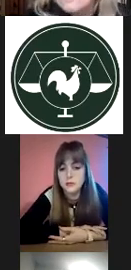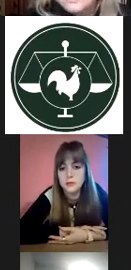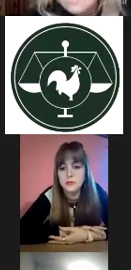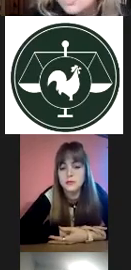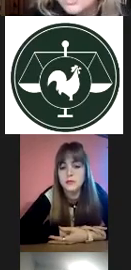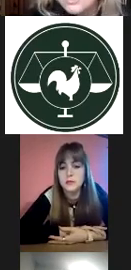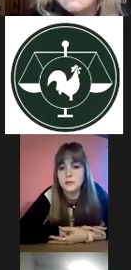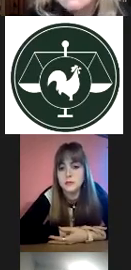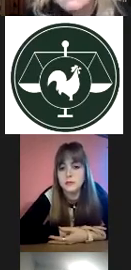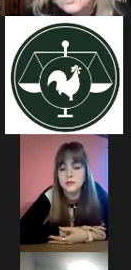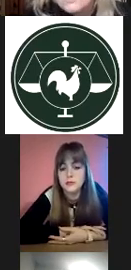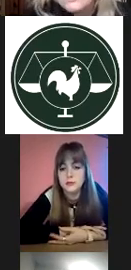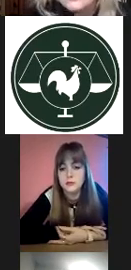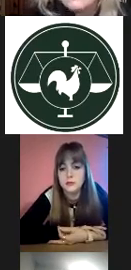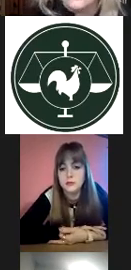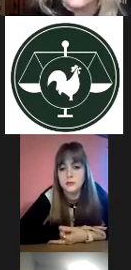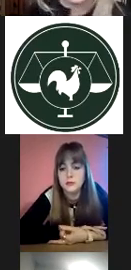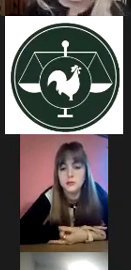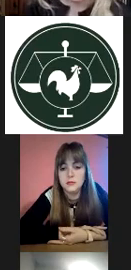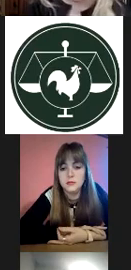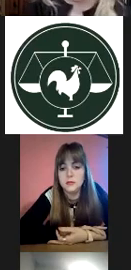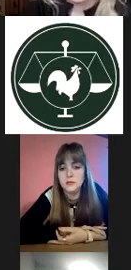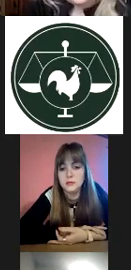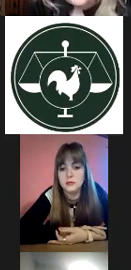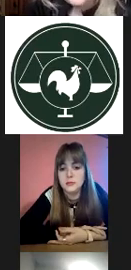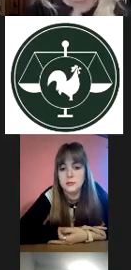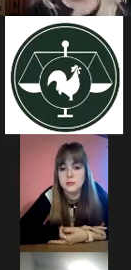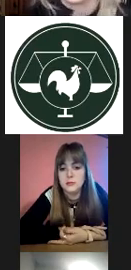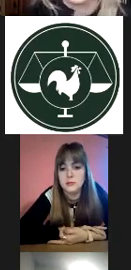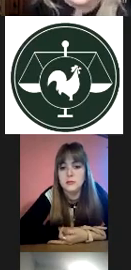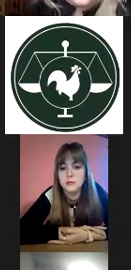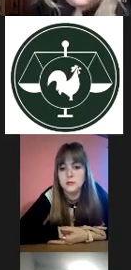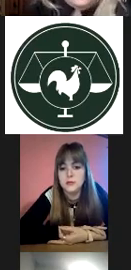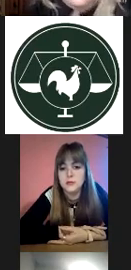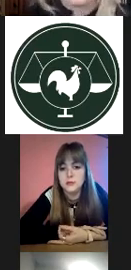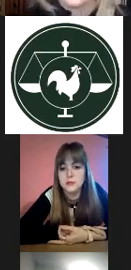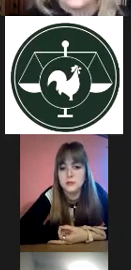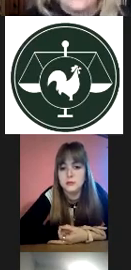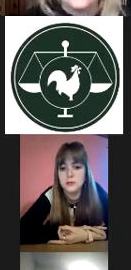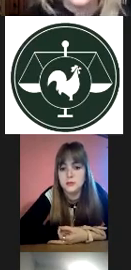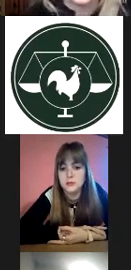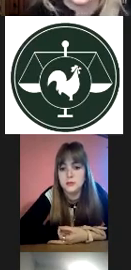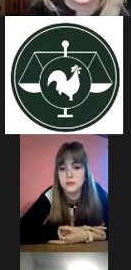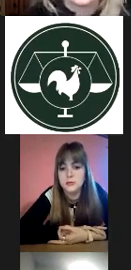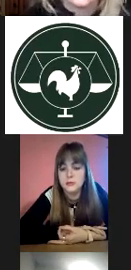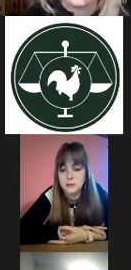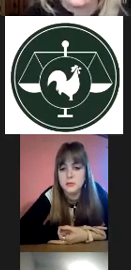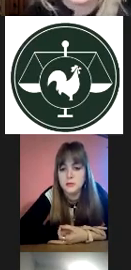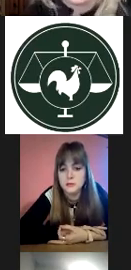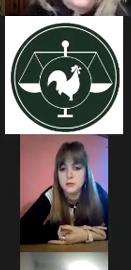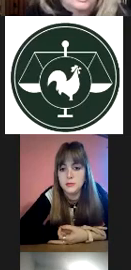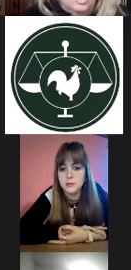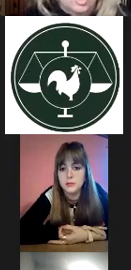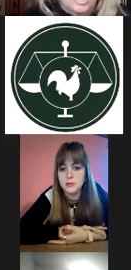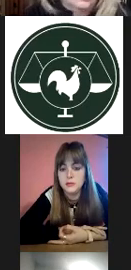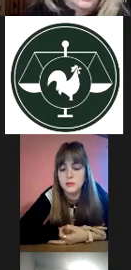Y convengamos que muchas veces es por desconocimiento del profesional o del veterinario que está al frente